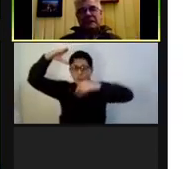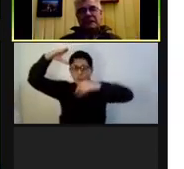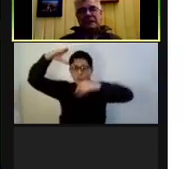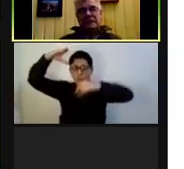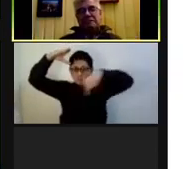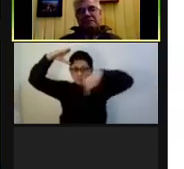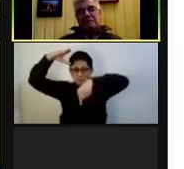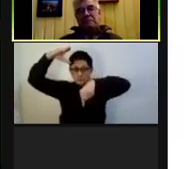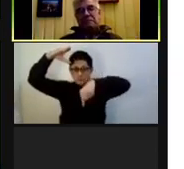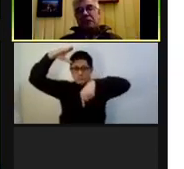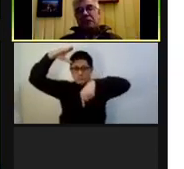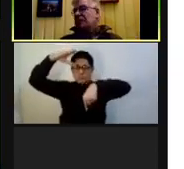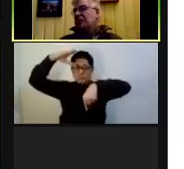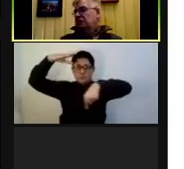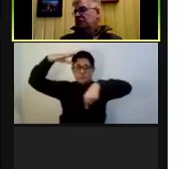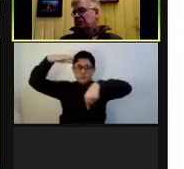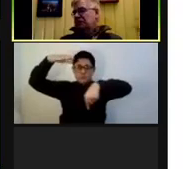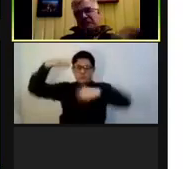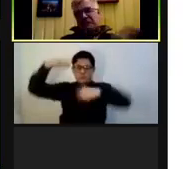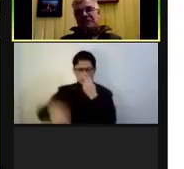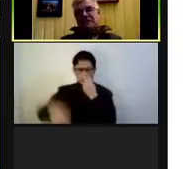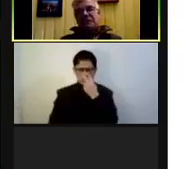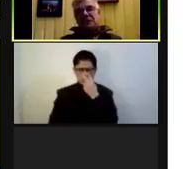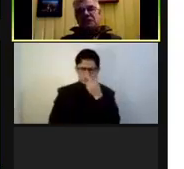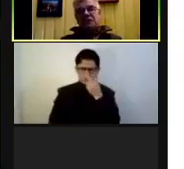cuando se empezaron a hacer mediciones de todo tipo